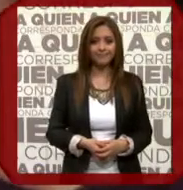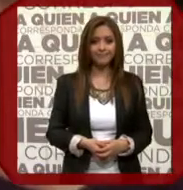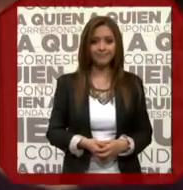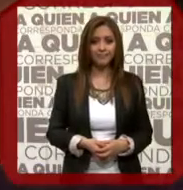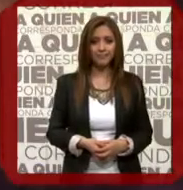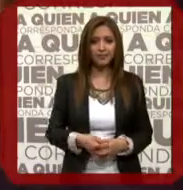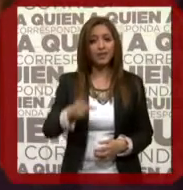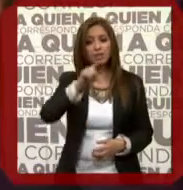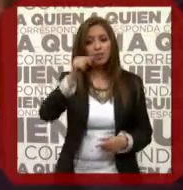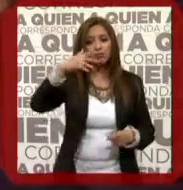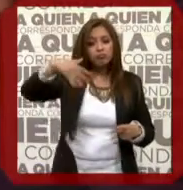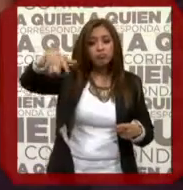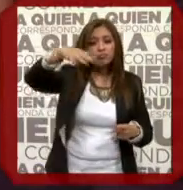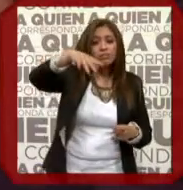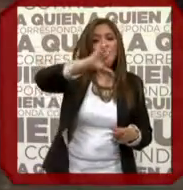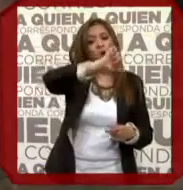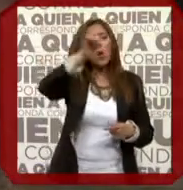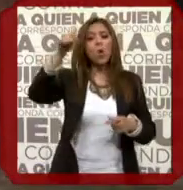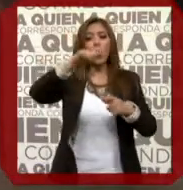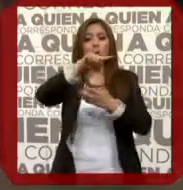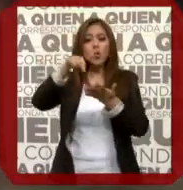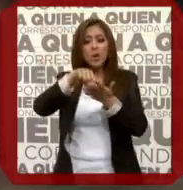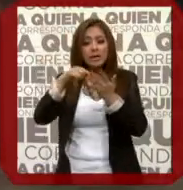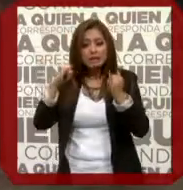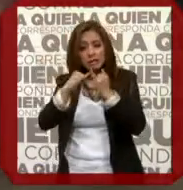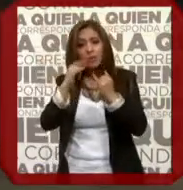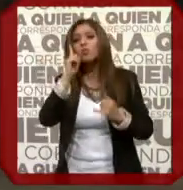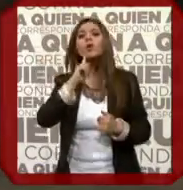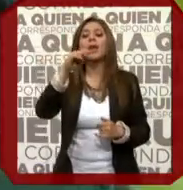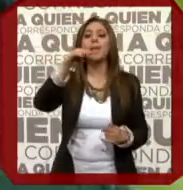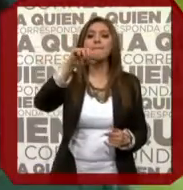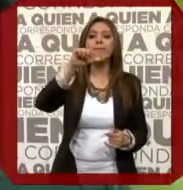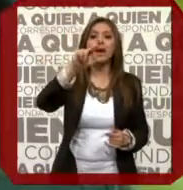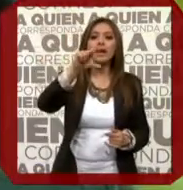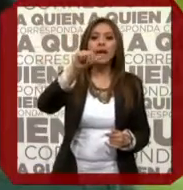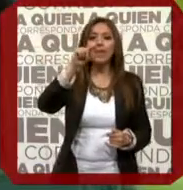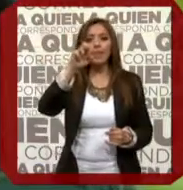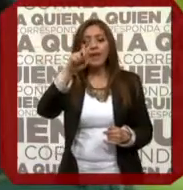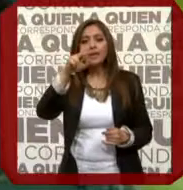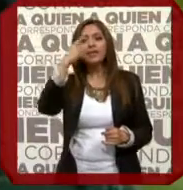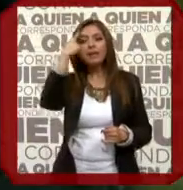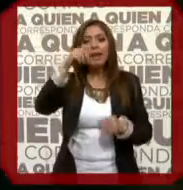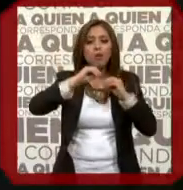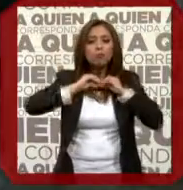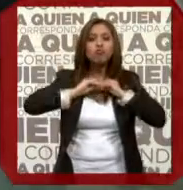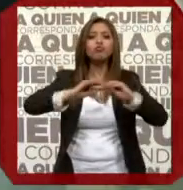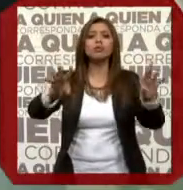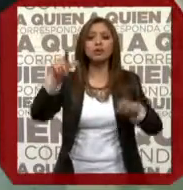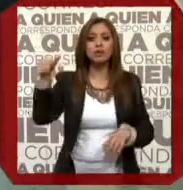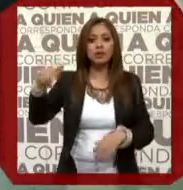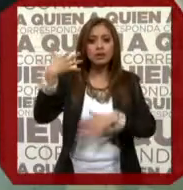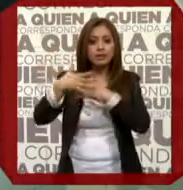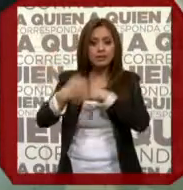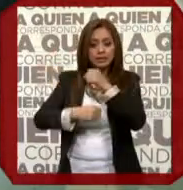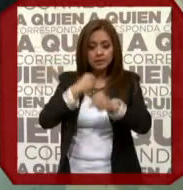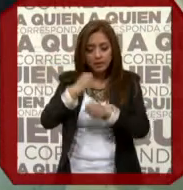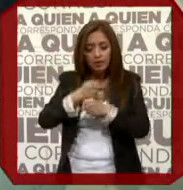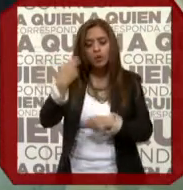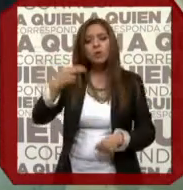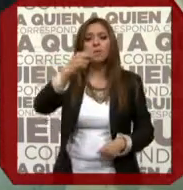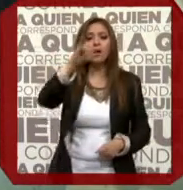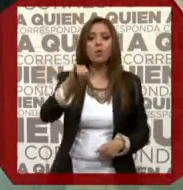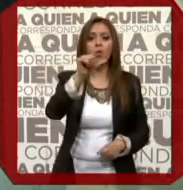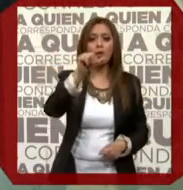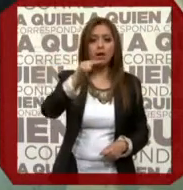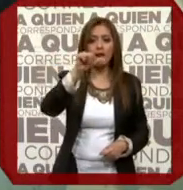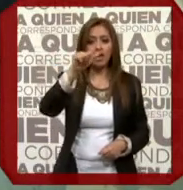Después de buscar apoyo en muchas instancias, María Teresa decidió dar a conocer el caso de su hijo de 15 años. Se llama Juan Antonio Téllez Omaña.